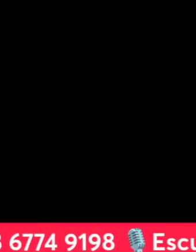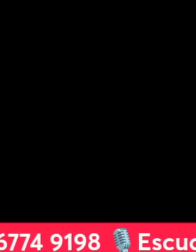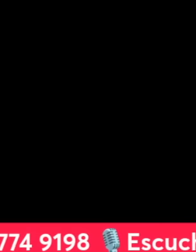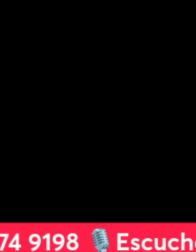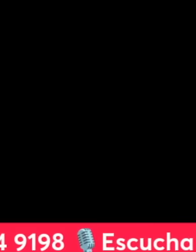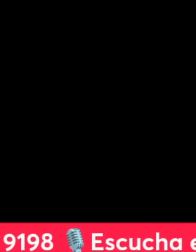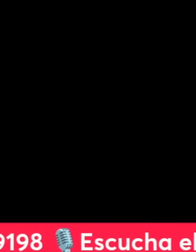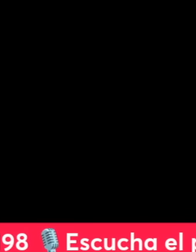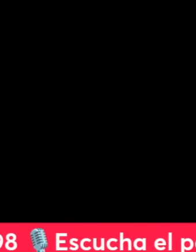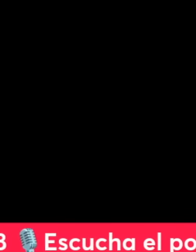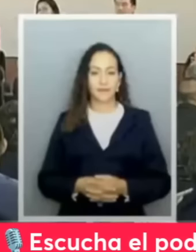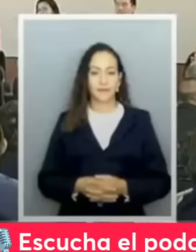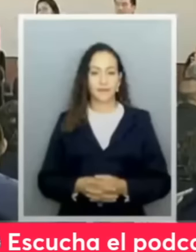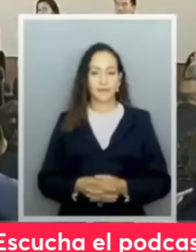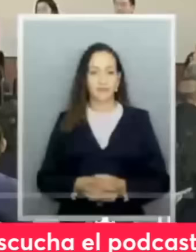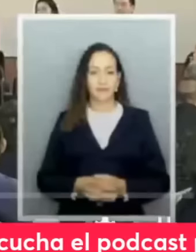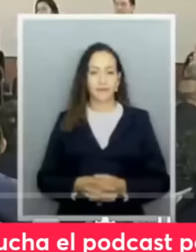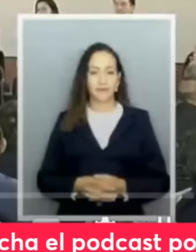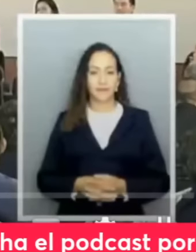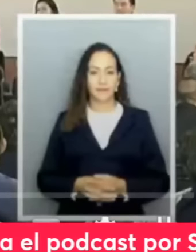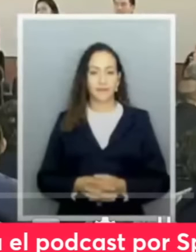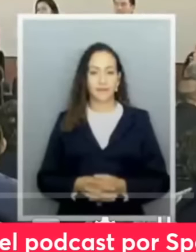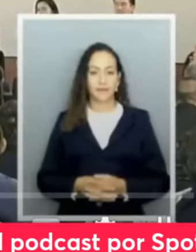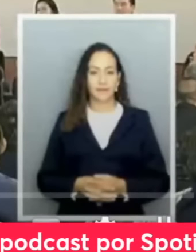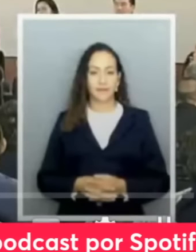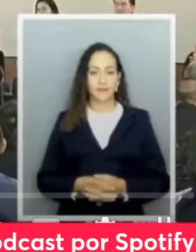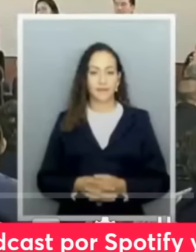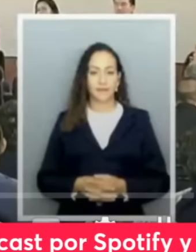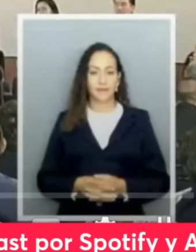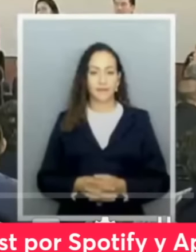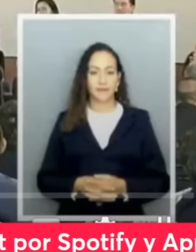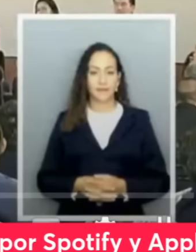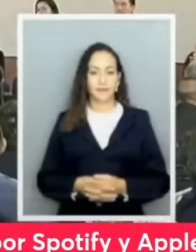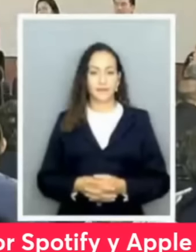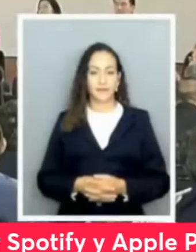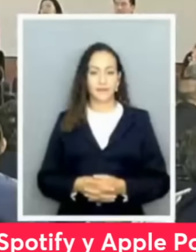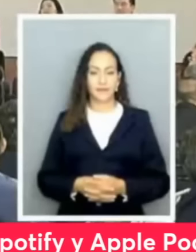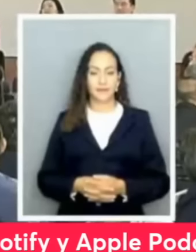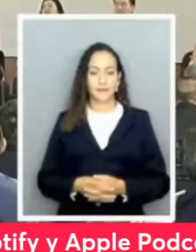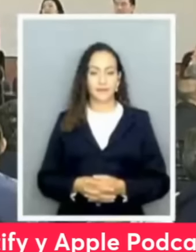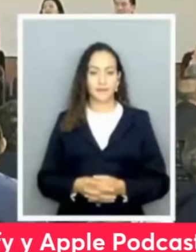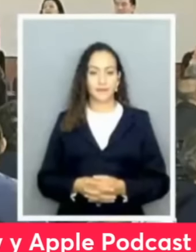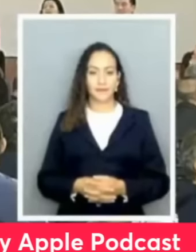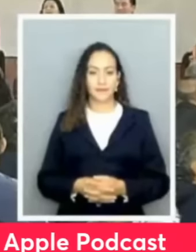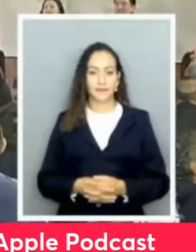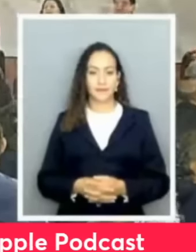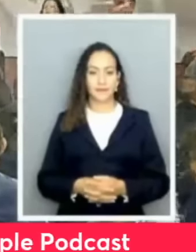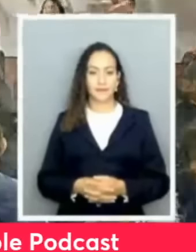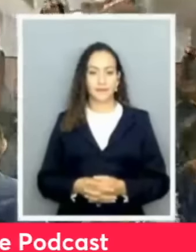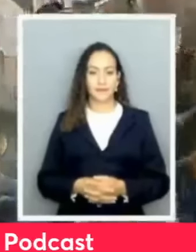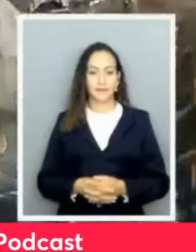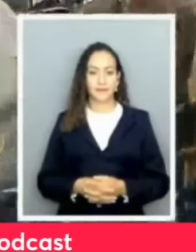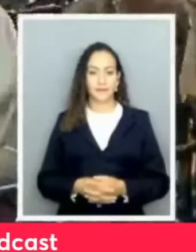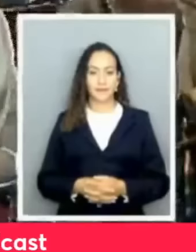judicial vamos a escuchar un poco lo que dijo Norma piña Para que vean de que estoy hablando